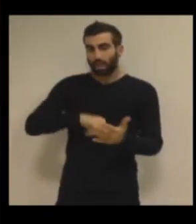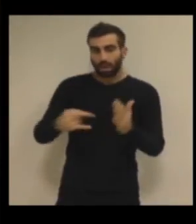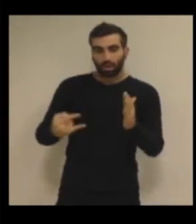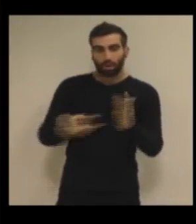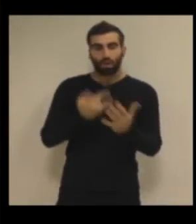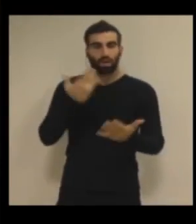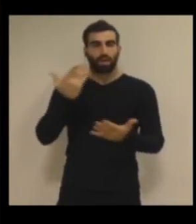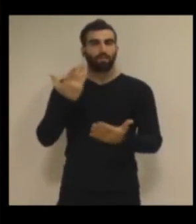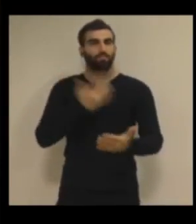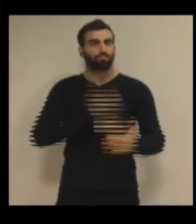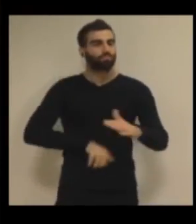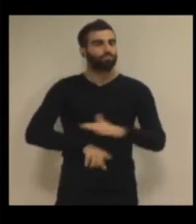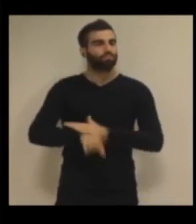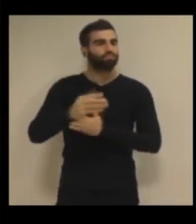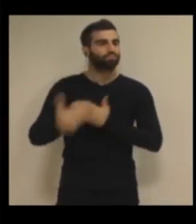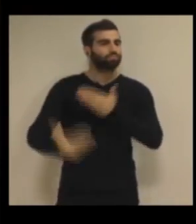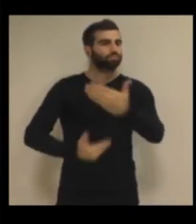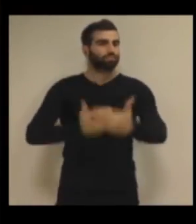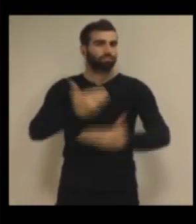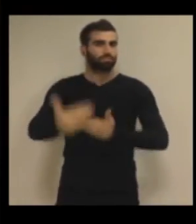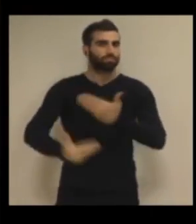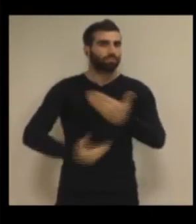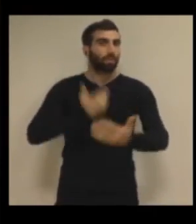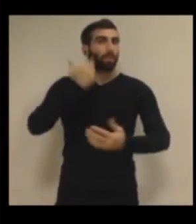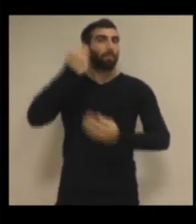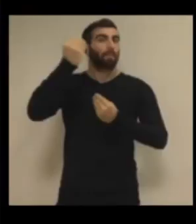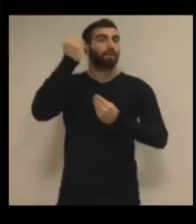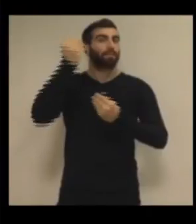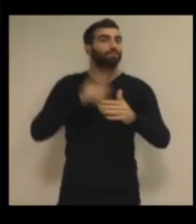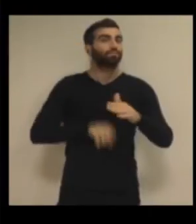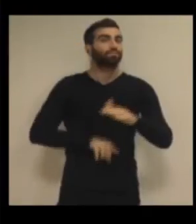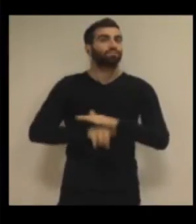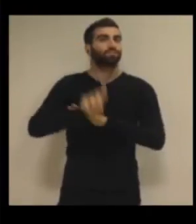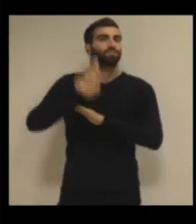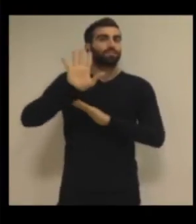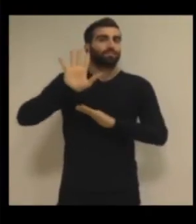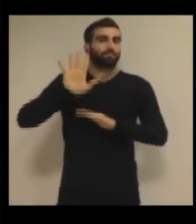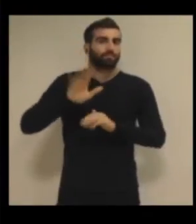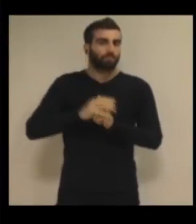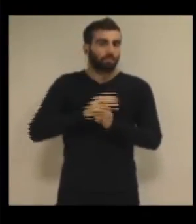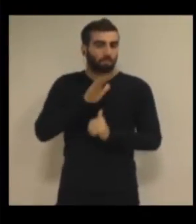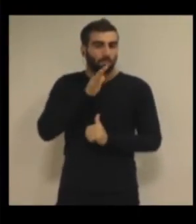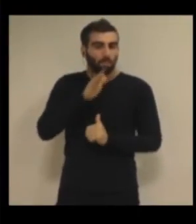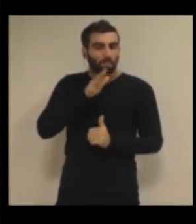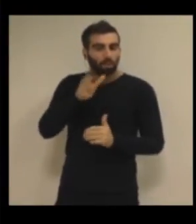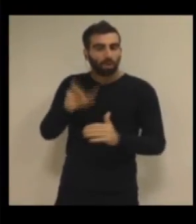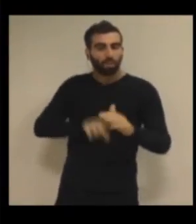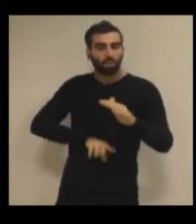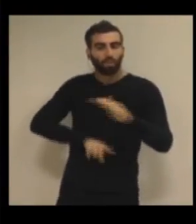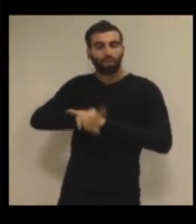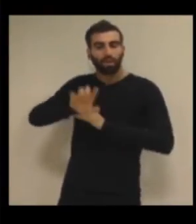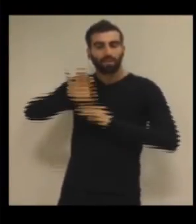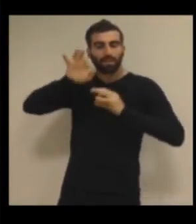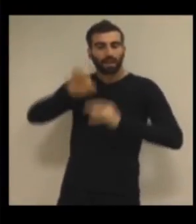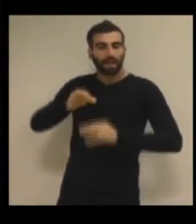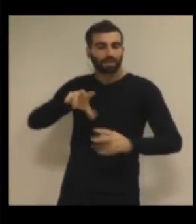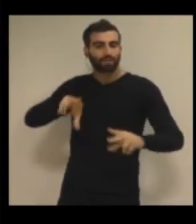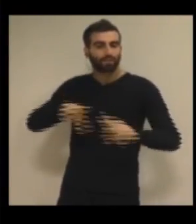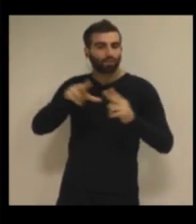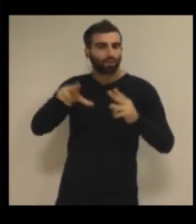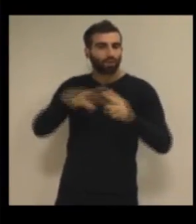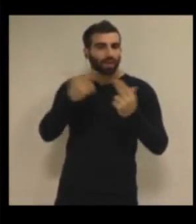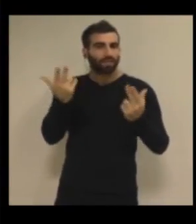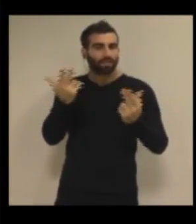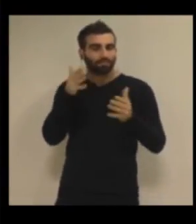presuntamente evoluciona, pero digo presuntamente porque no evoluciona desde un enfoque de tecnología social, o sea, evoluciona desde un